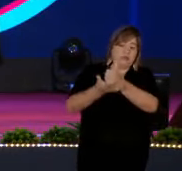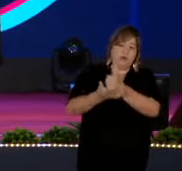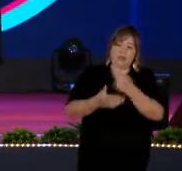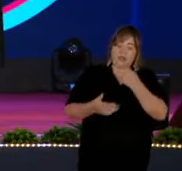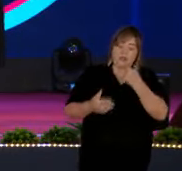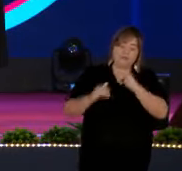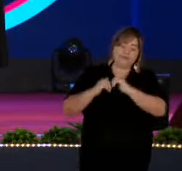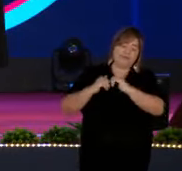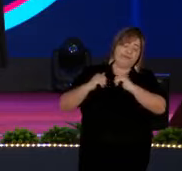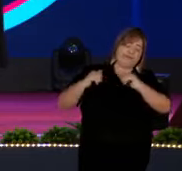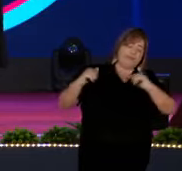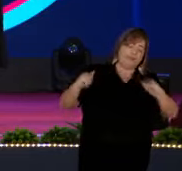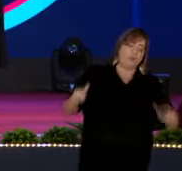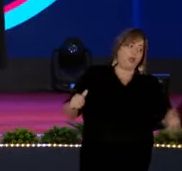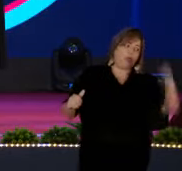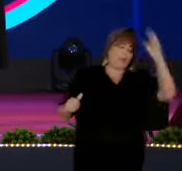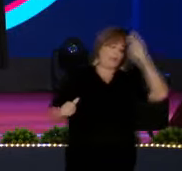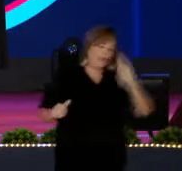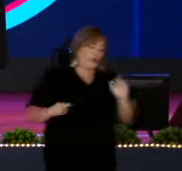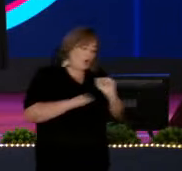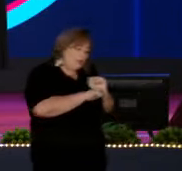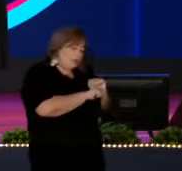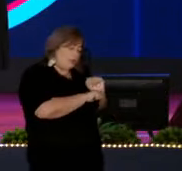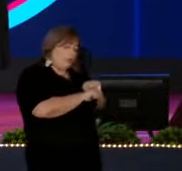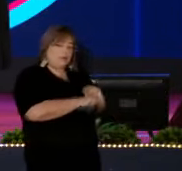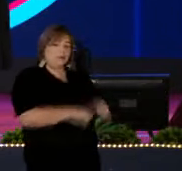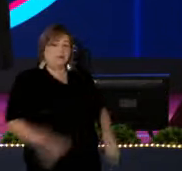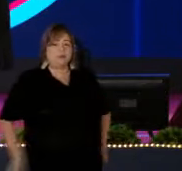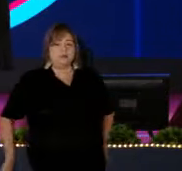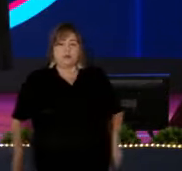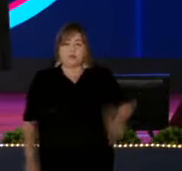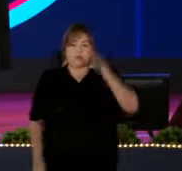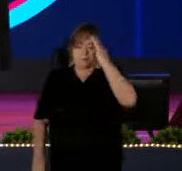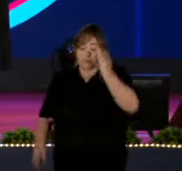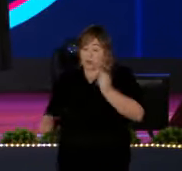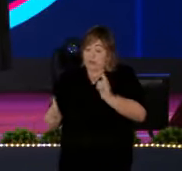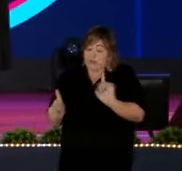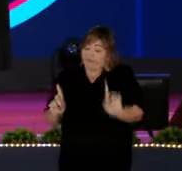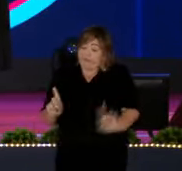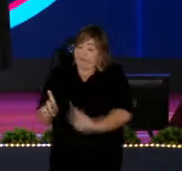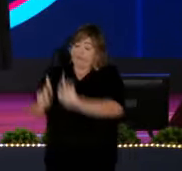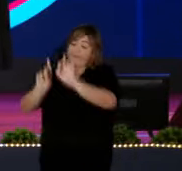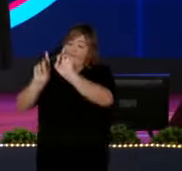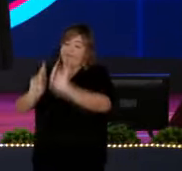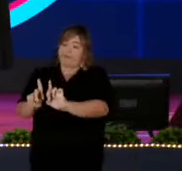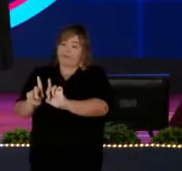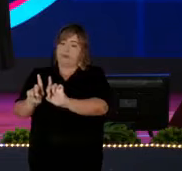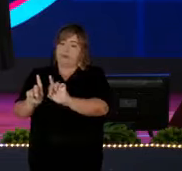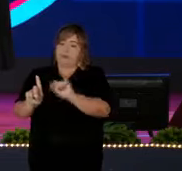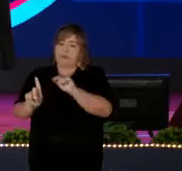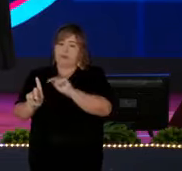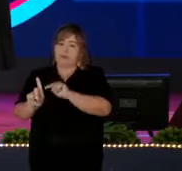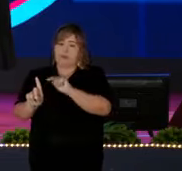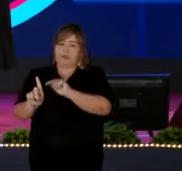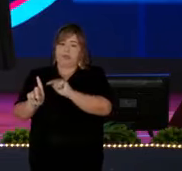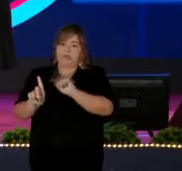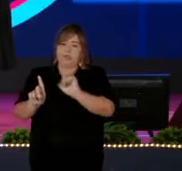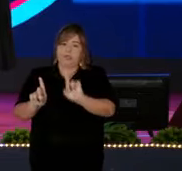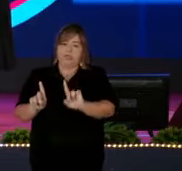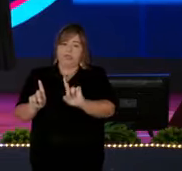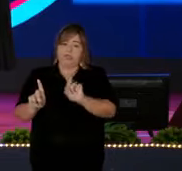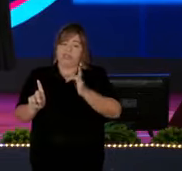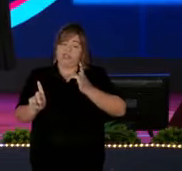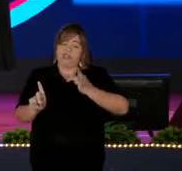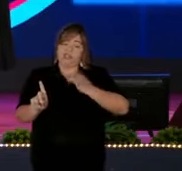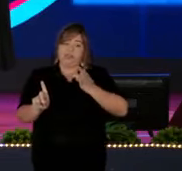Dios trabaje con ellos. Porque mientras tú estés al lado de ellos, estás dejándole saber a ellos y dejándole sentir a